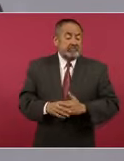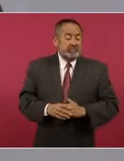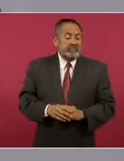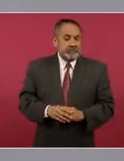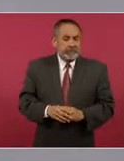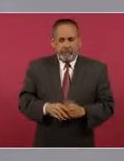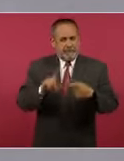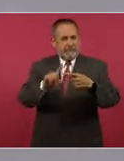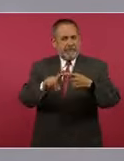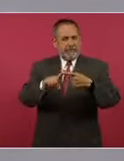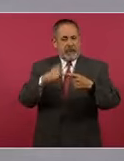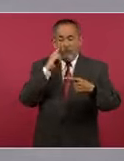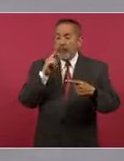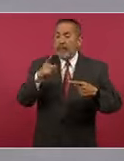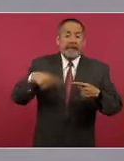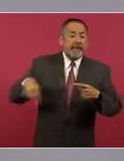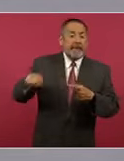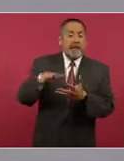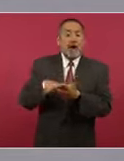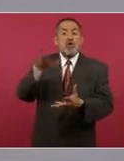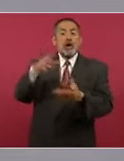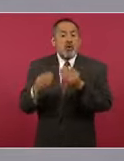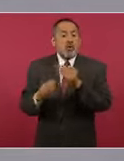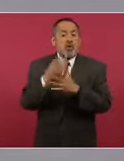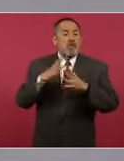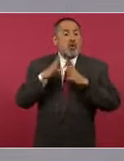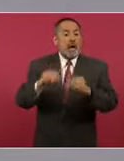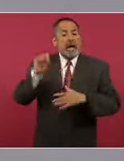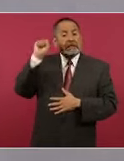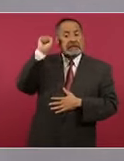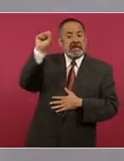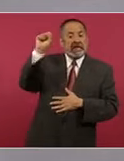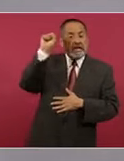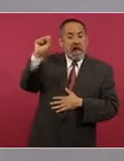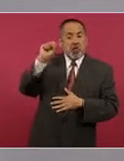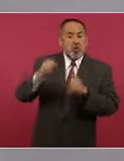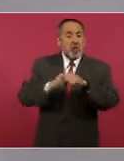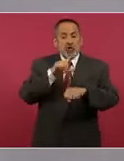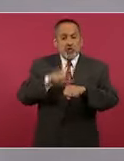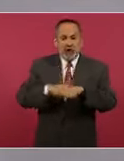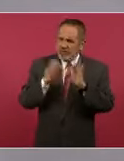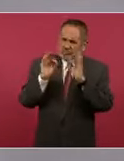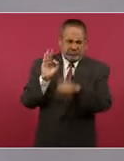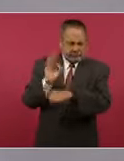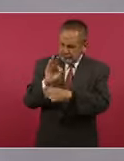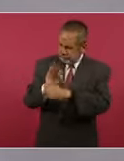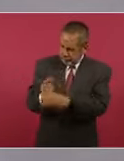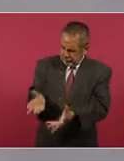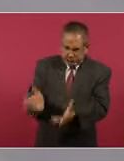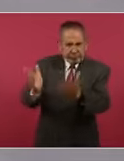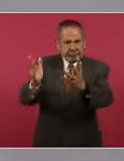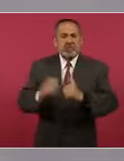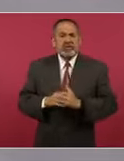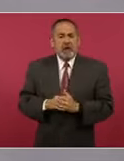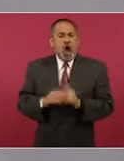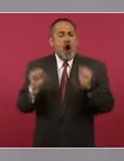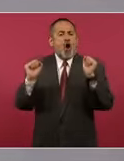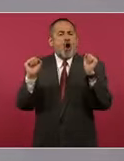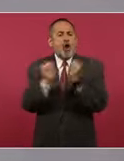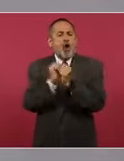se integraron la mayor parte de los sindicatos nacionales, la